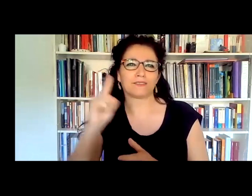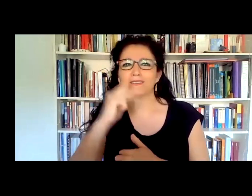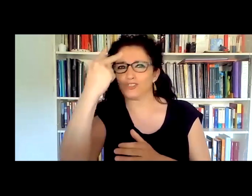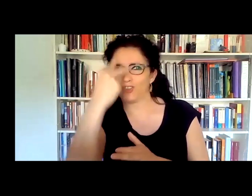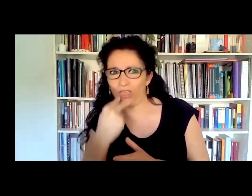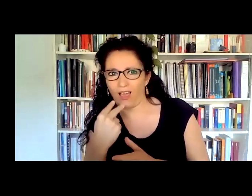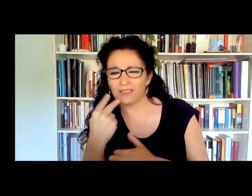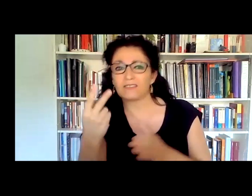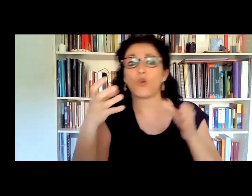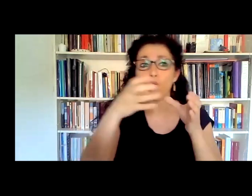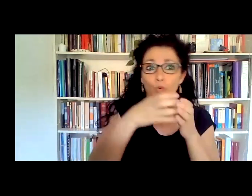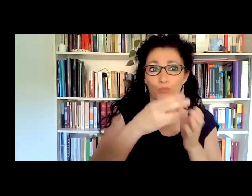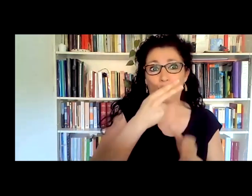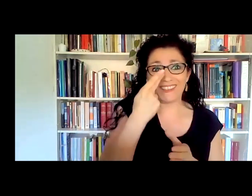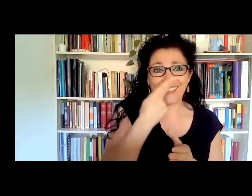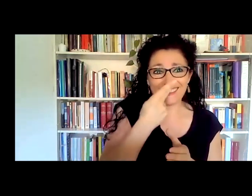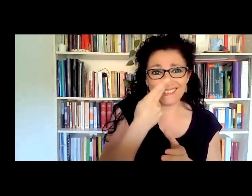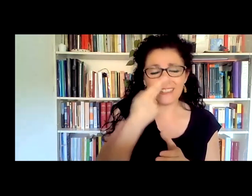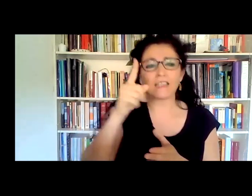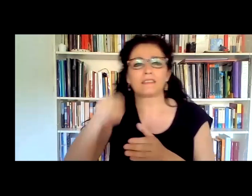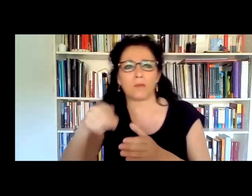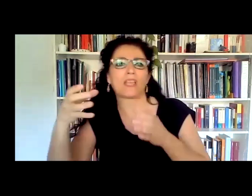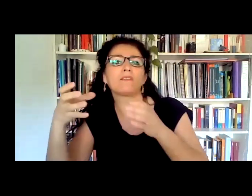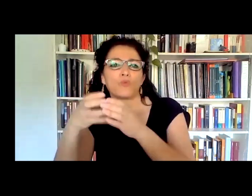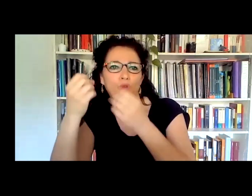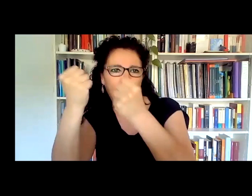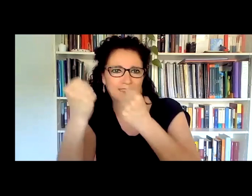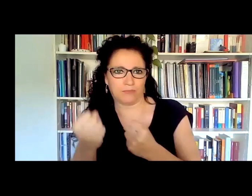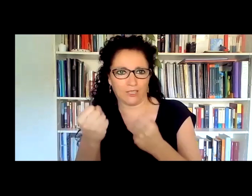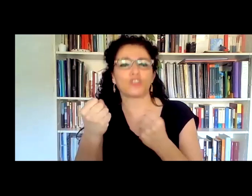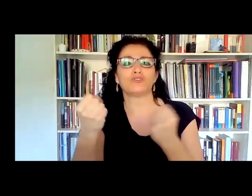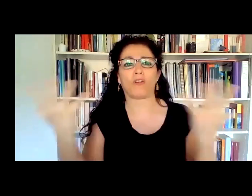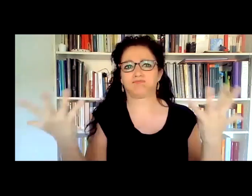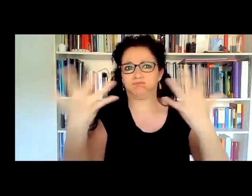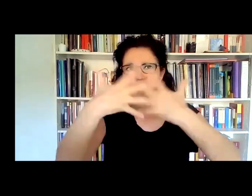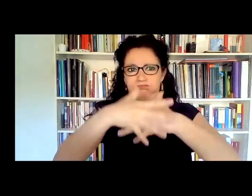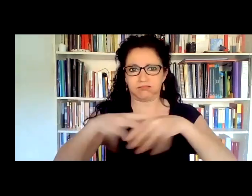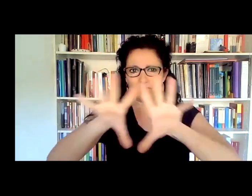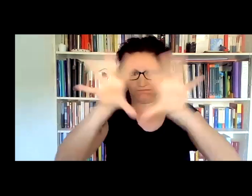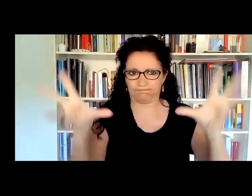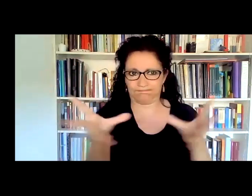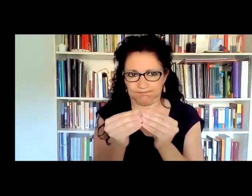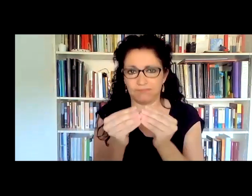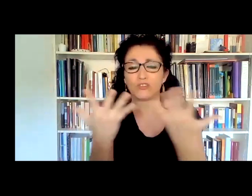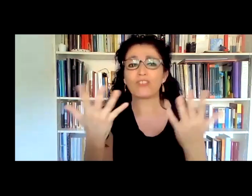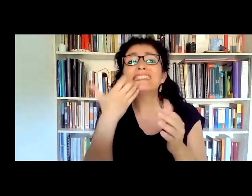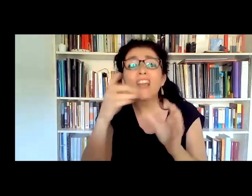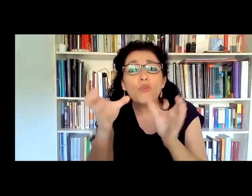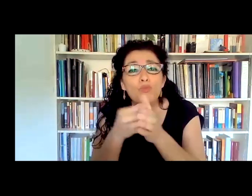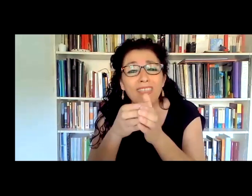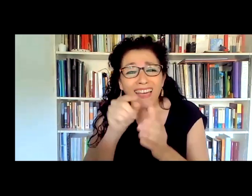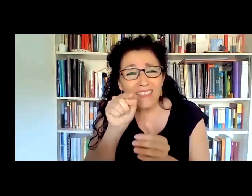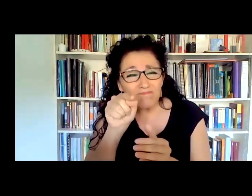tanto opiniones y actitudes de los usuarios como personas sordas y sordociegas, de los grupos de interés, así como de los grupos de expertos y